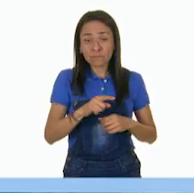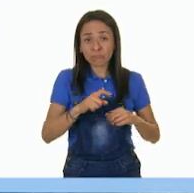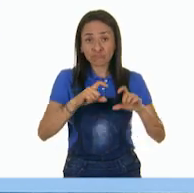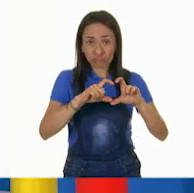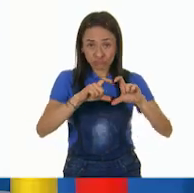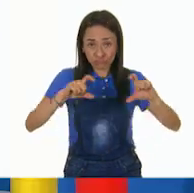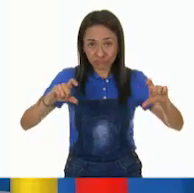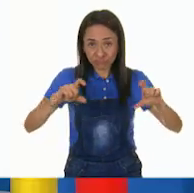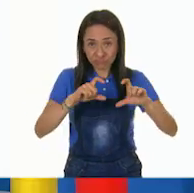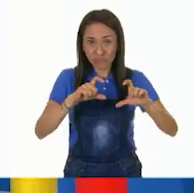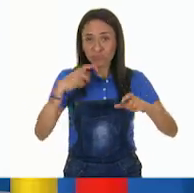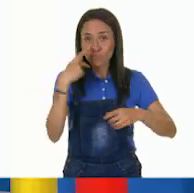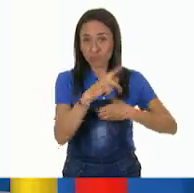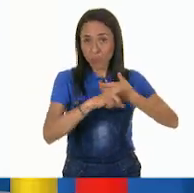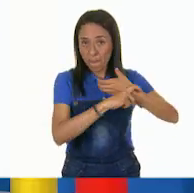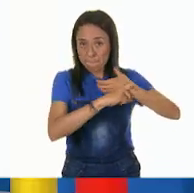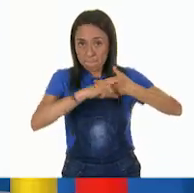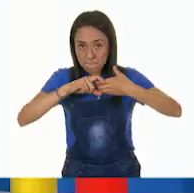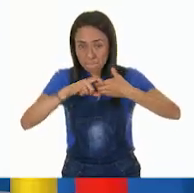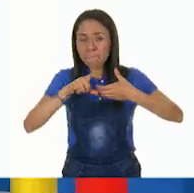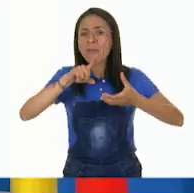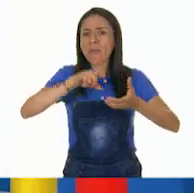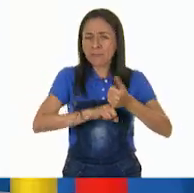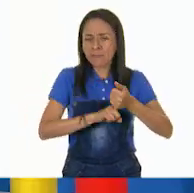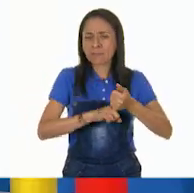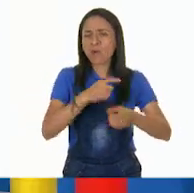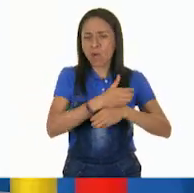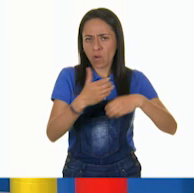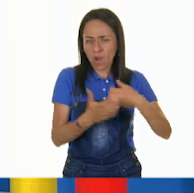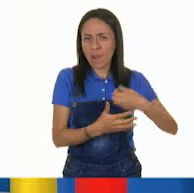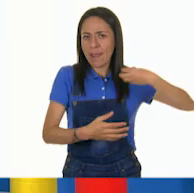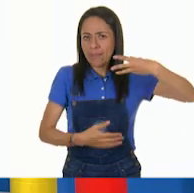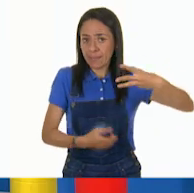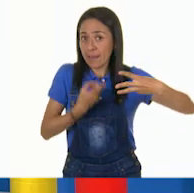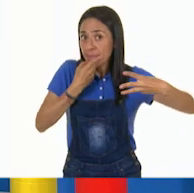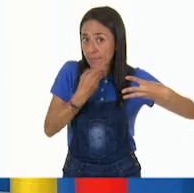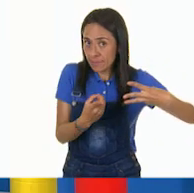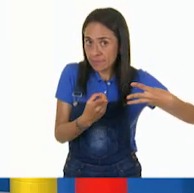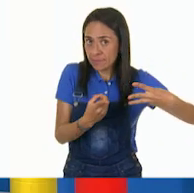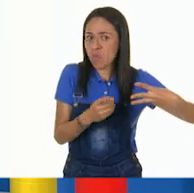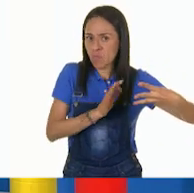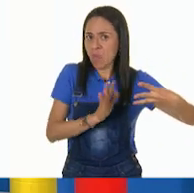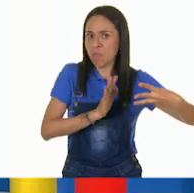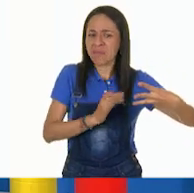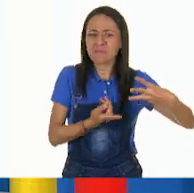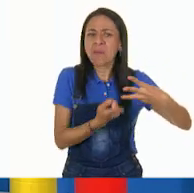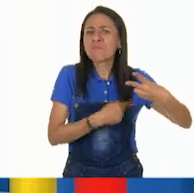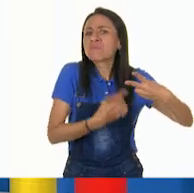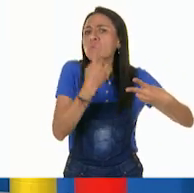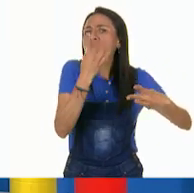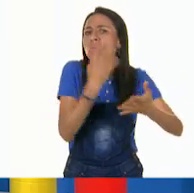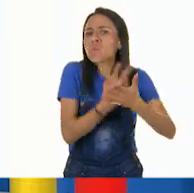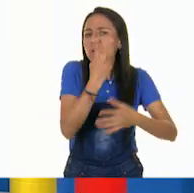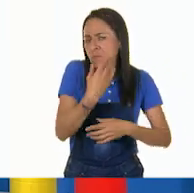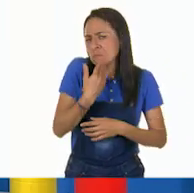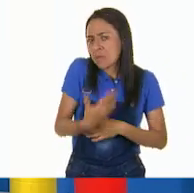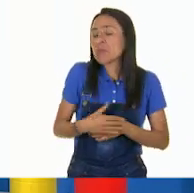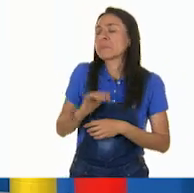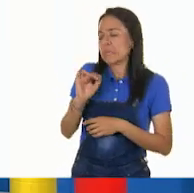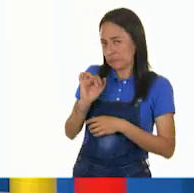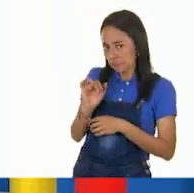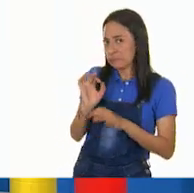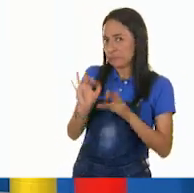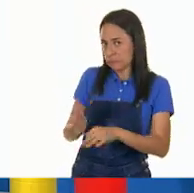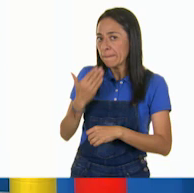etiqueta eso es cierto pero en la etiqueta del envase no venía ningún número telefónico para comunicarse en